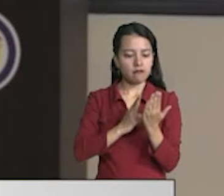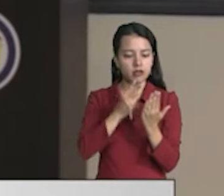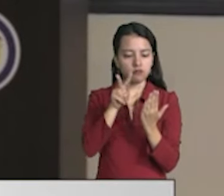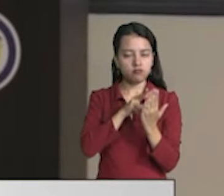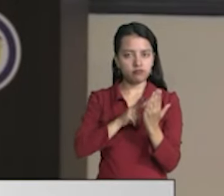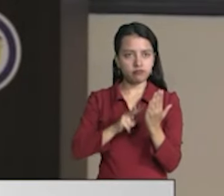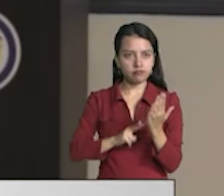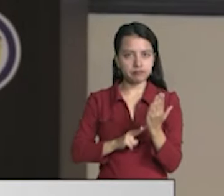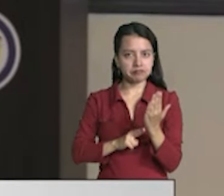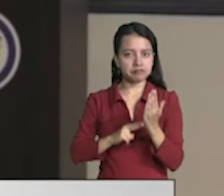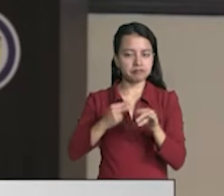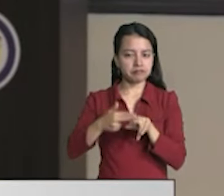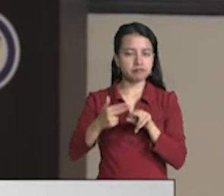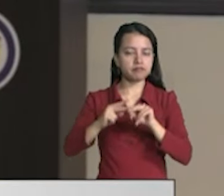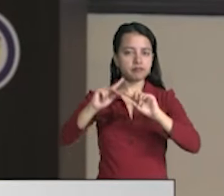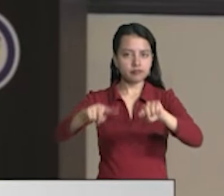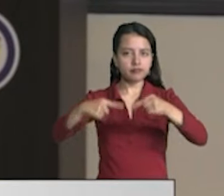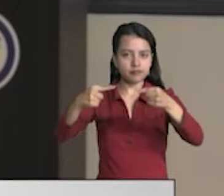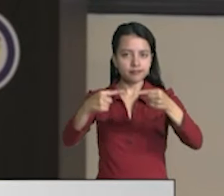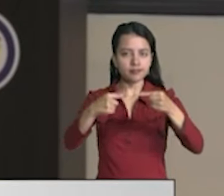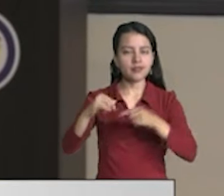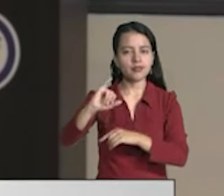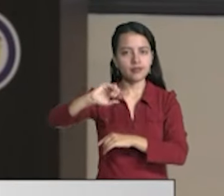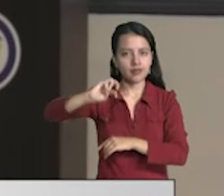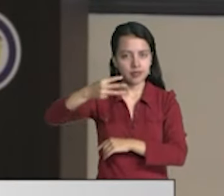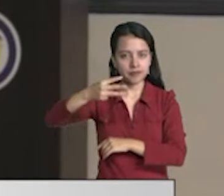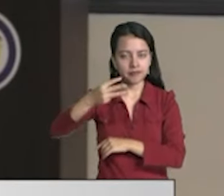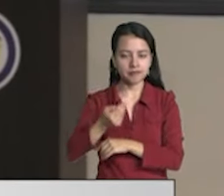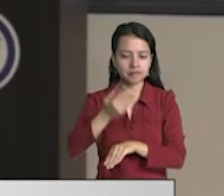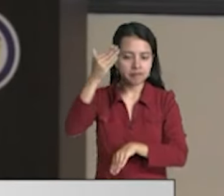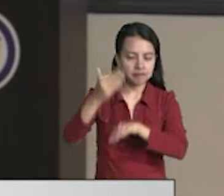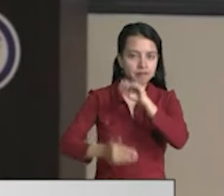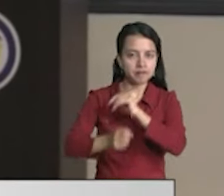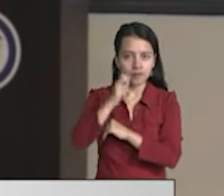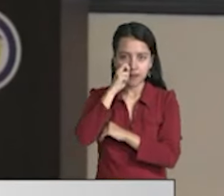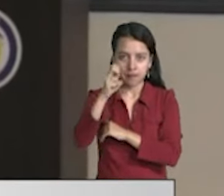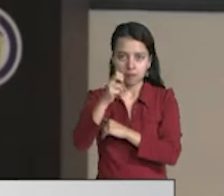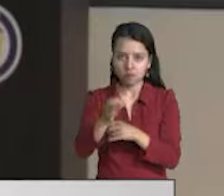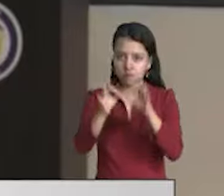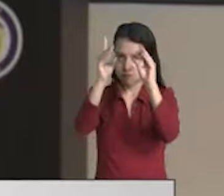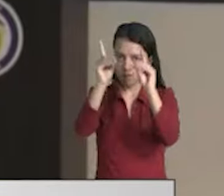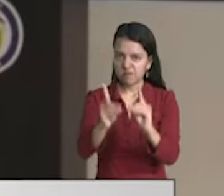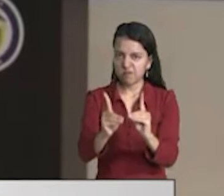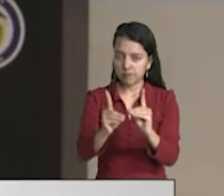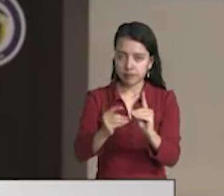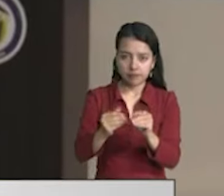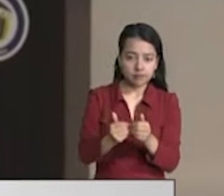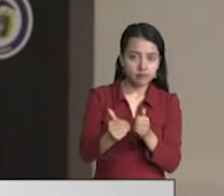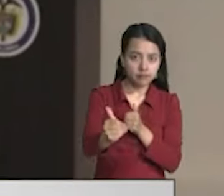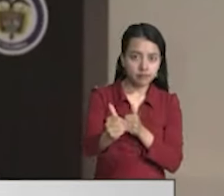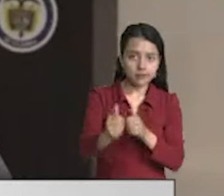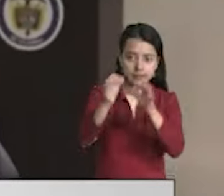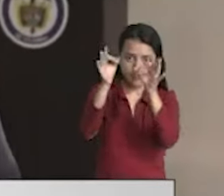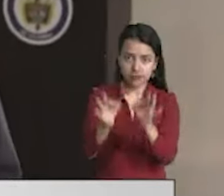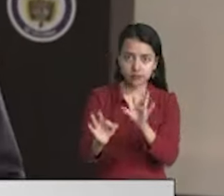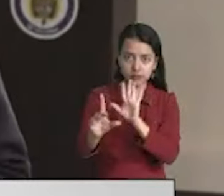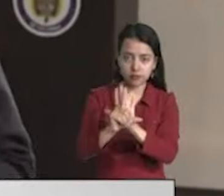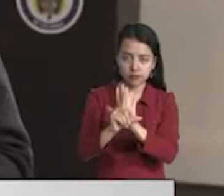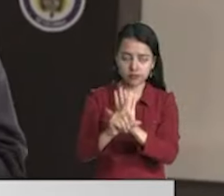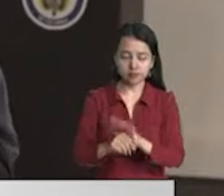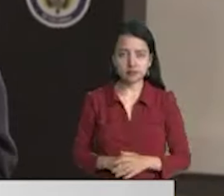su tercer debate. Recordemos que tienen hasta junio de este año, esta legislatura, para que este proyecto pueda convertirse en ley de